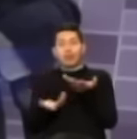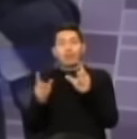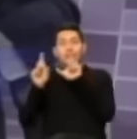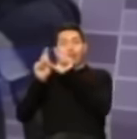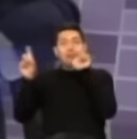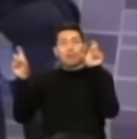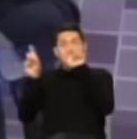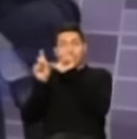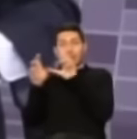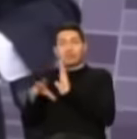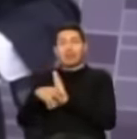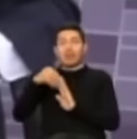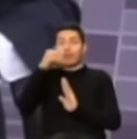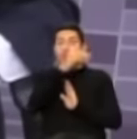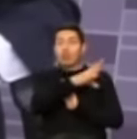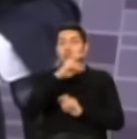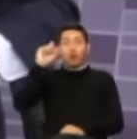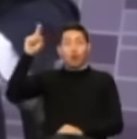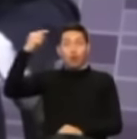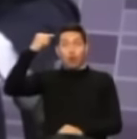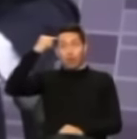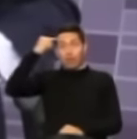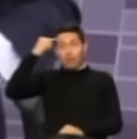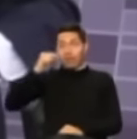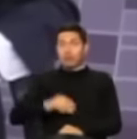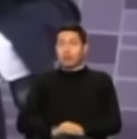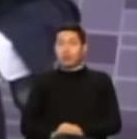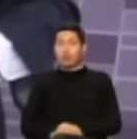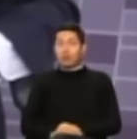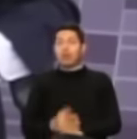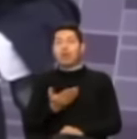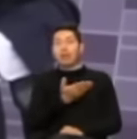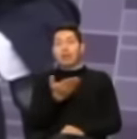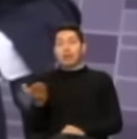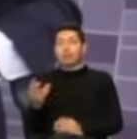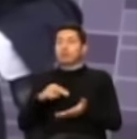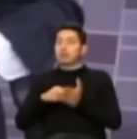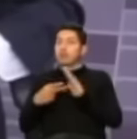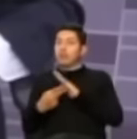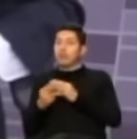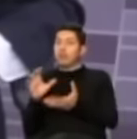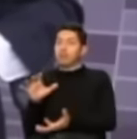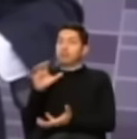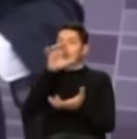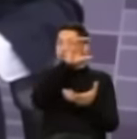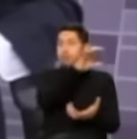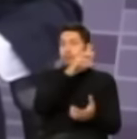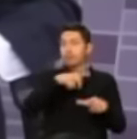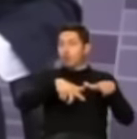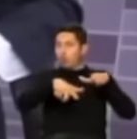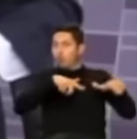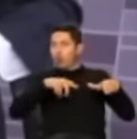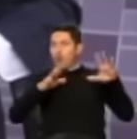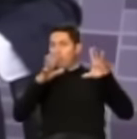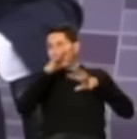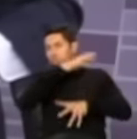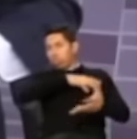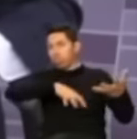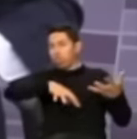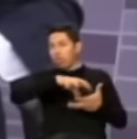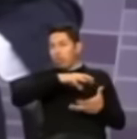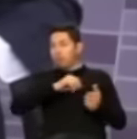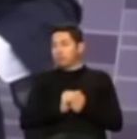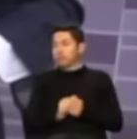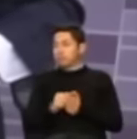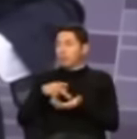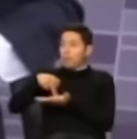hacen donaciones al Estado sean dedicadas para la zona de desastre, no van a pagar el ICE. Devolución del